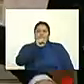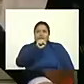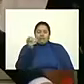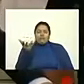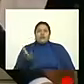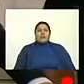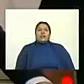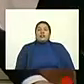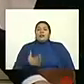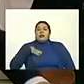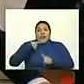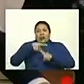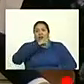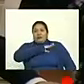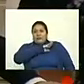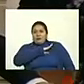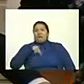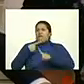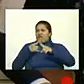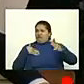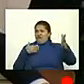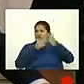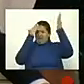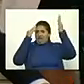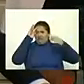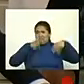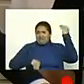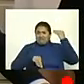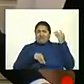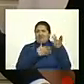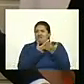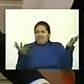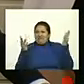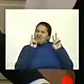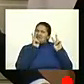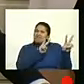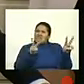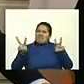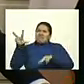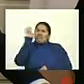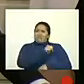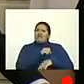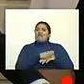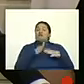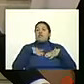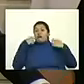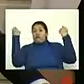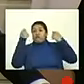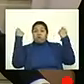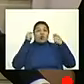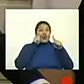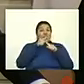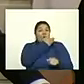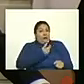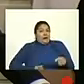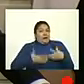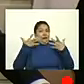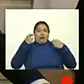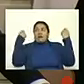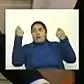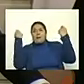como alcalde, como opositor, después casi en campaña por la presidencia